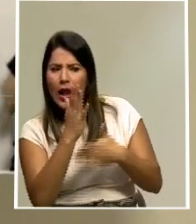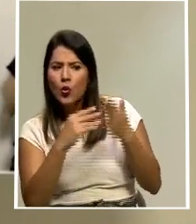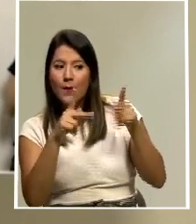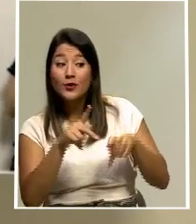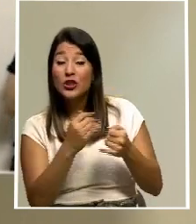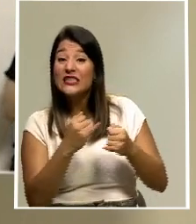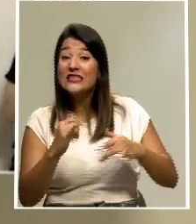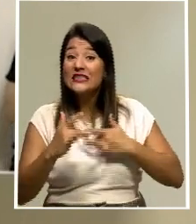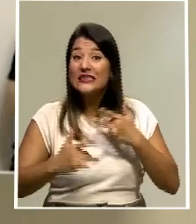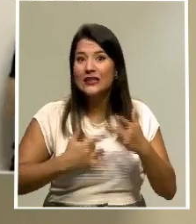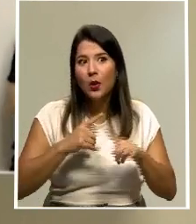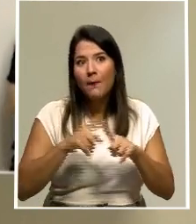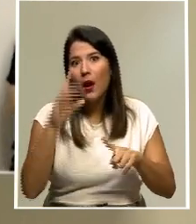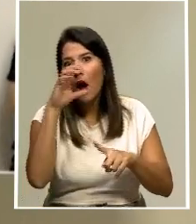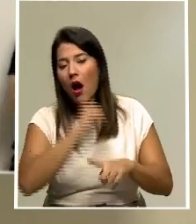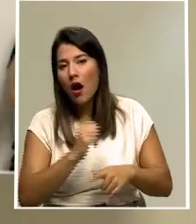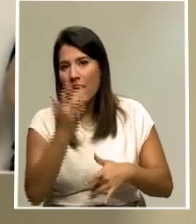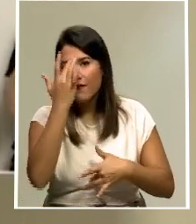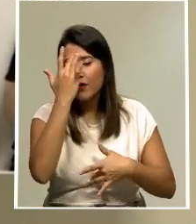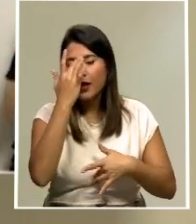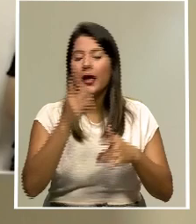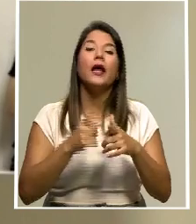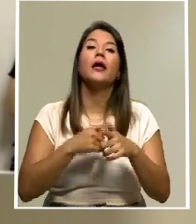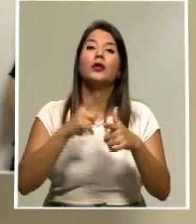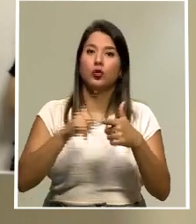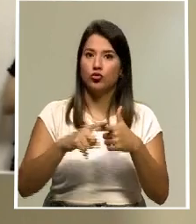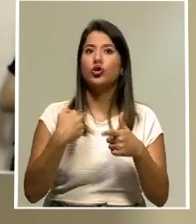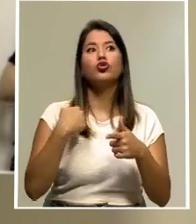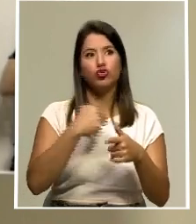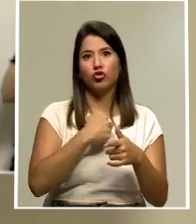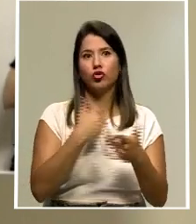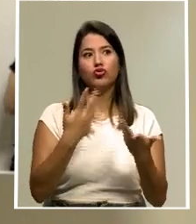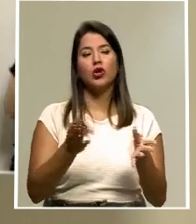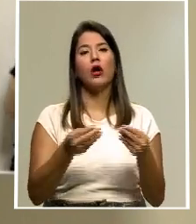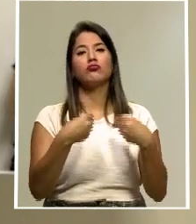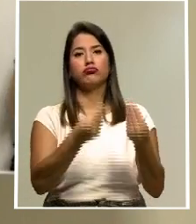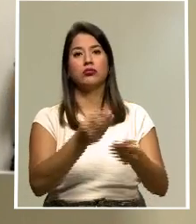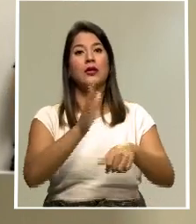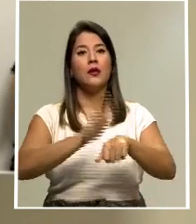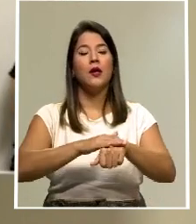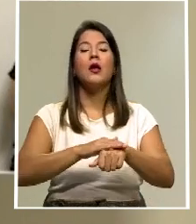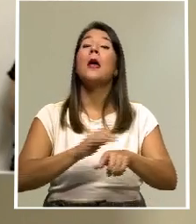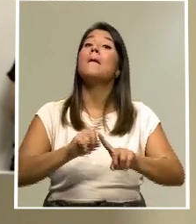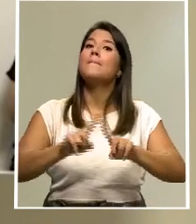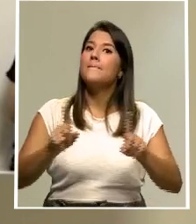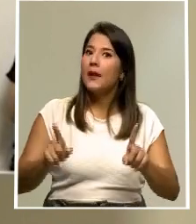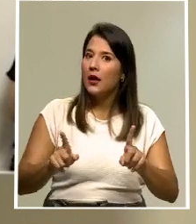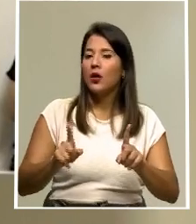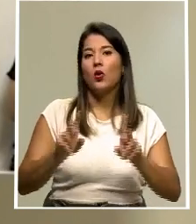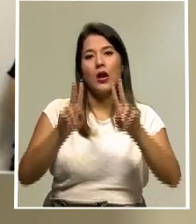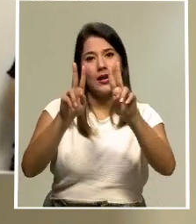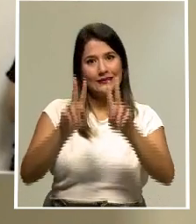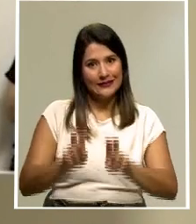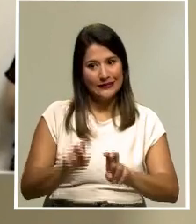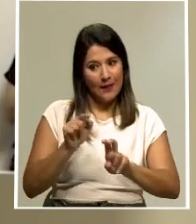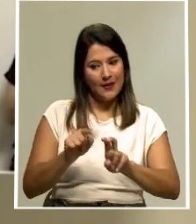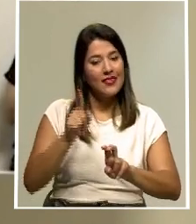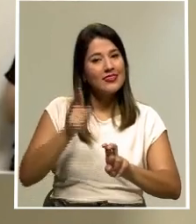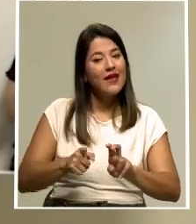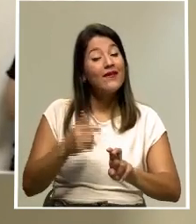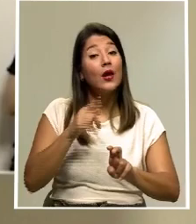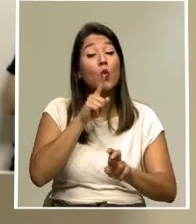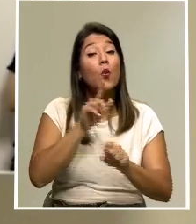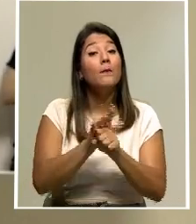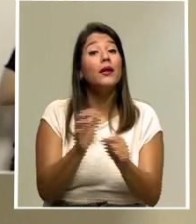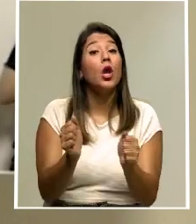emite este lineamiento tomando obviamente en cuenta las características de las pruebas, que tienen que tener pues ciertas